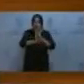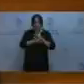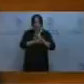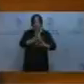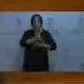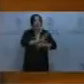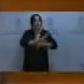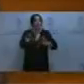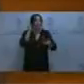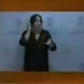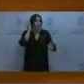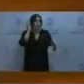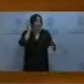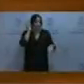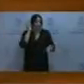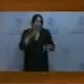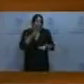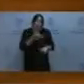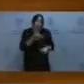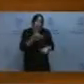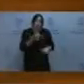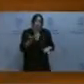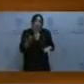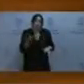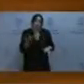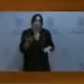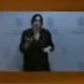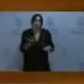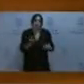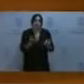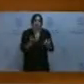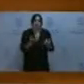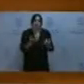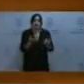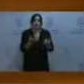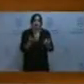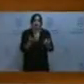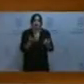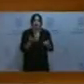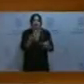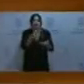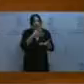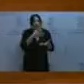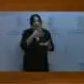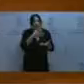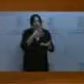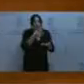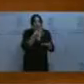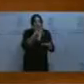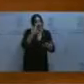Consejera, ahora solo le falta pasar de las musas al